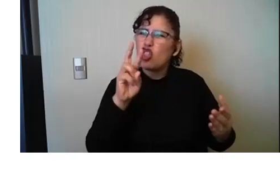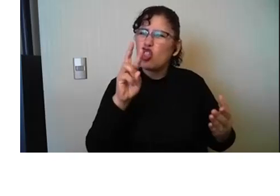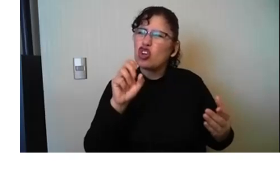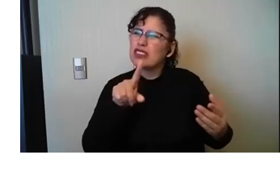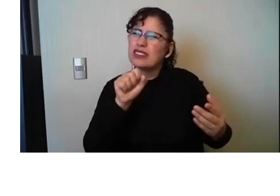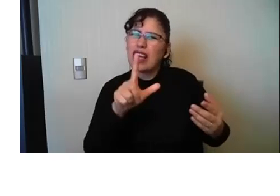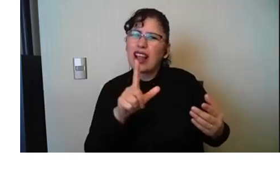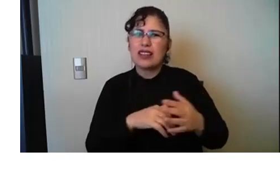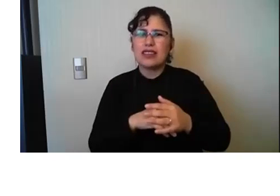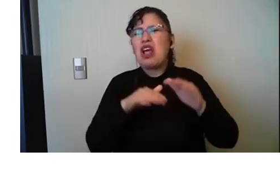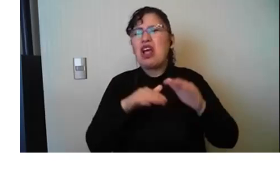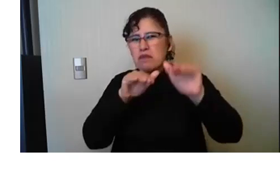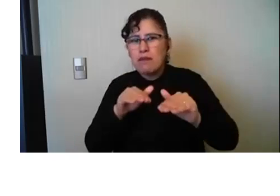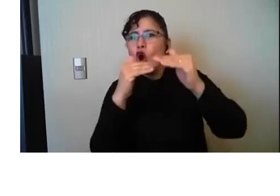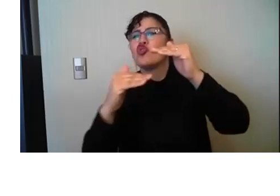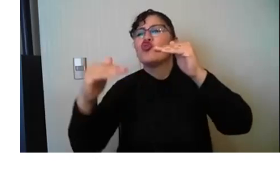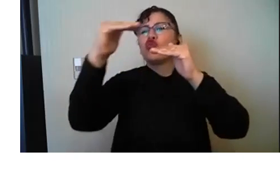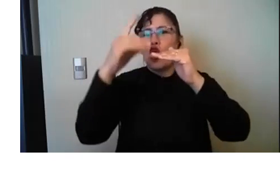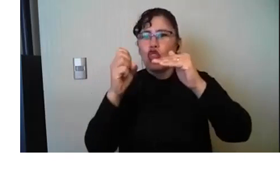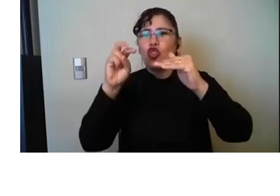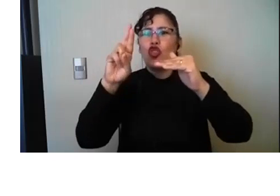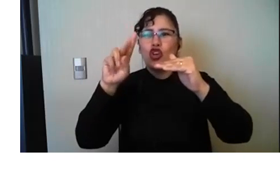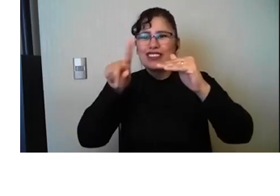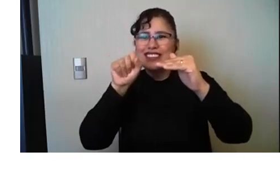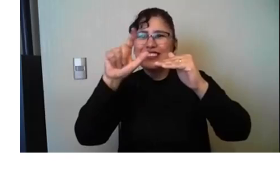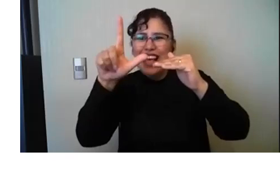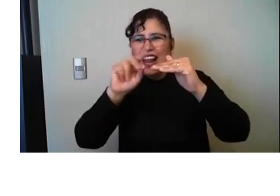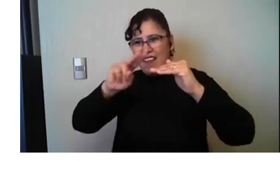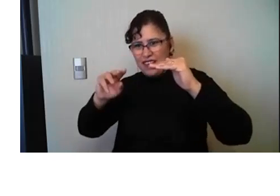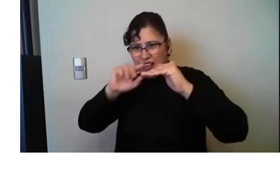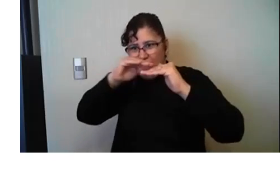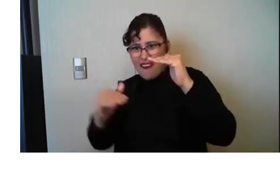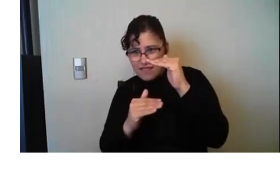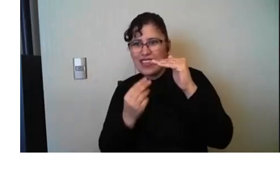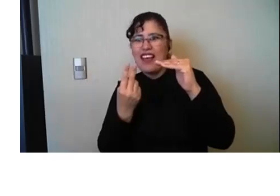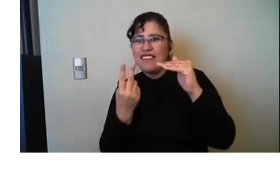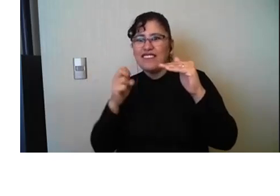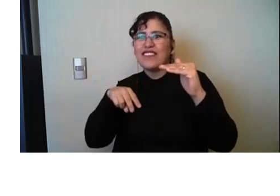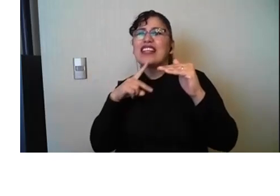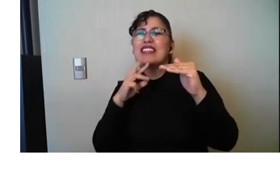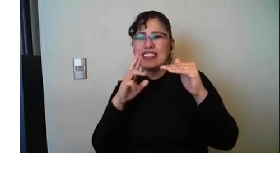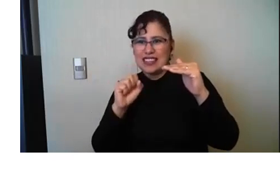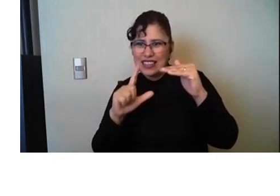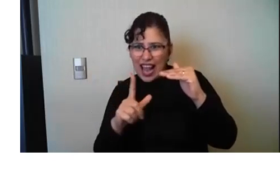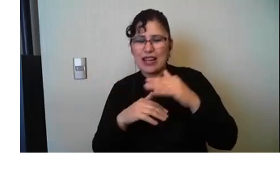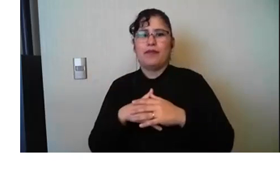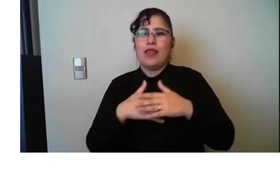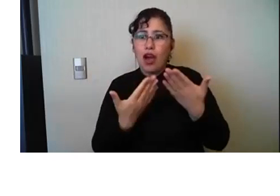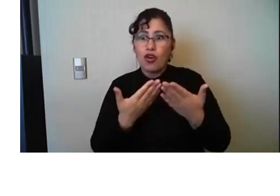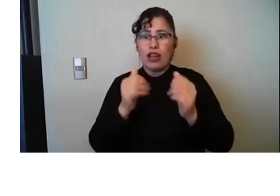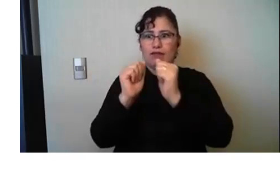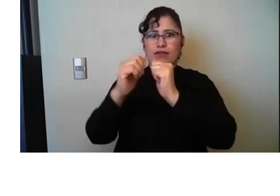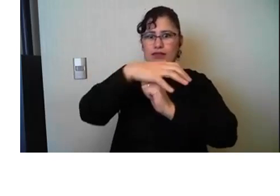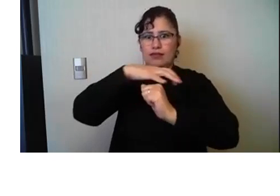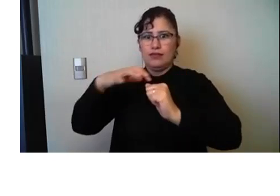superior, esto es sí, inferior, ¿ya? Y recuerde que hay un eje longitudinal para el estudio de los hemisferios cerebrales que pasa a este